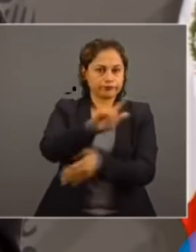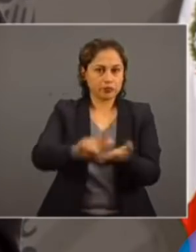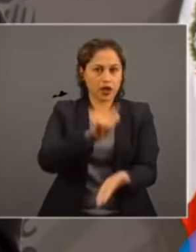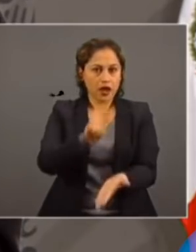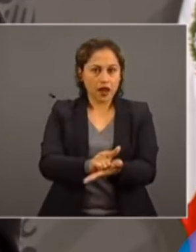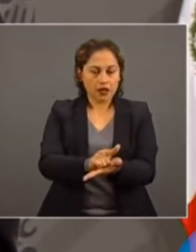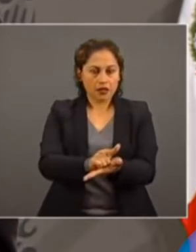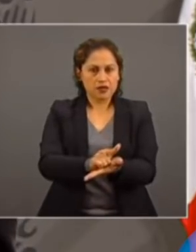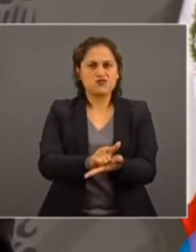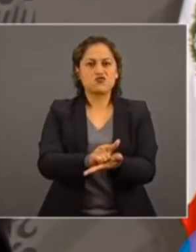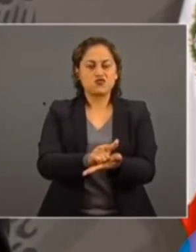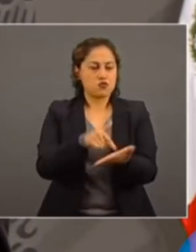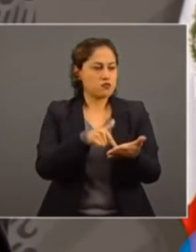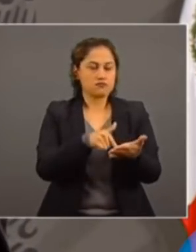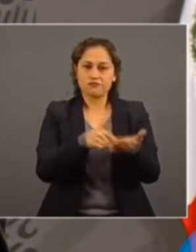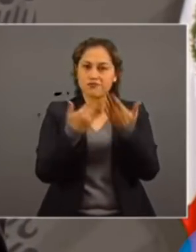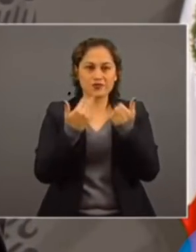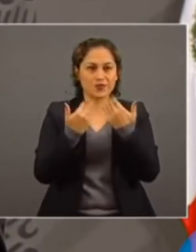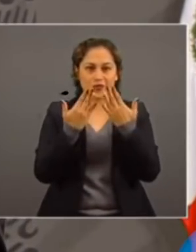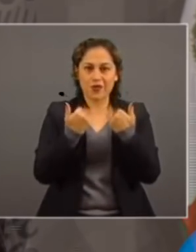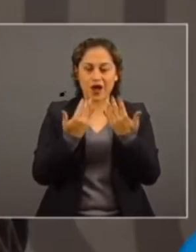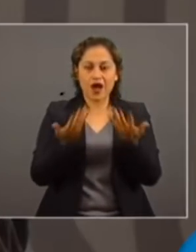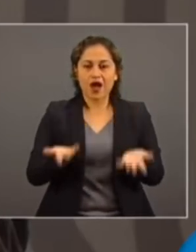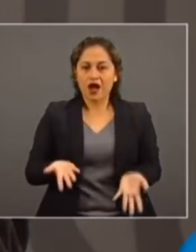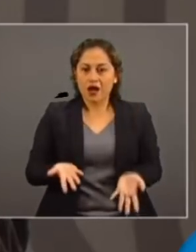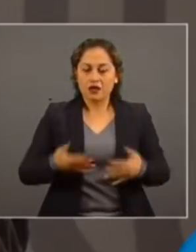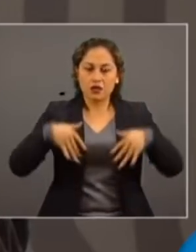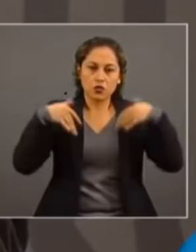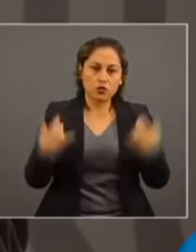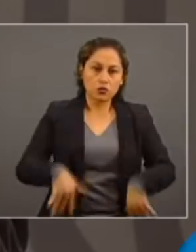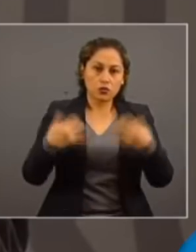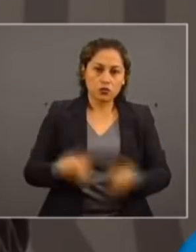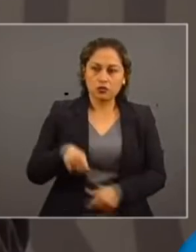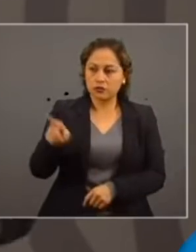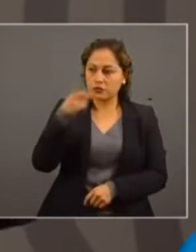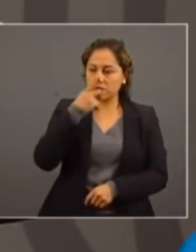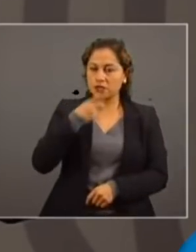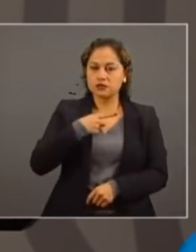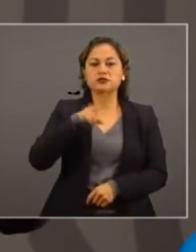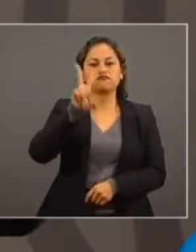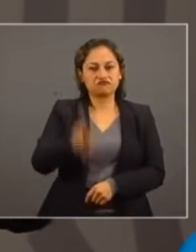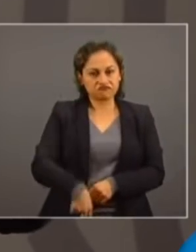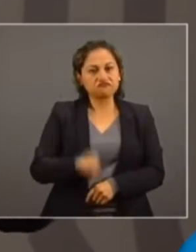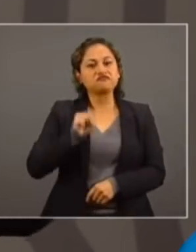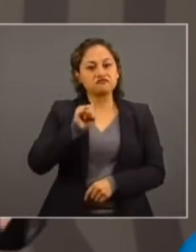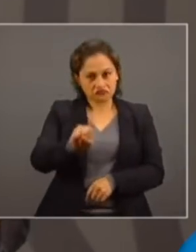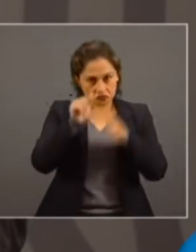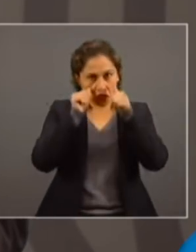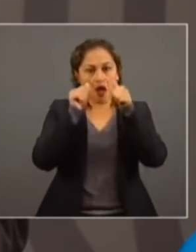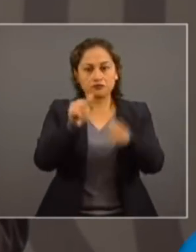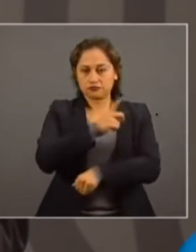entonces sí hay que pensar en eso no este